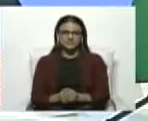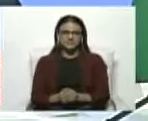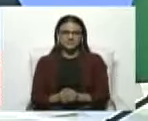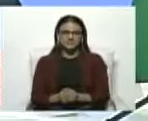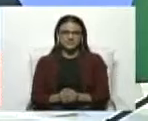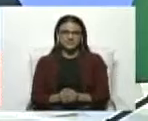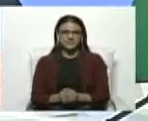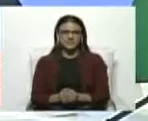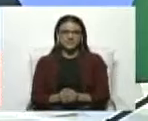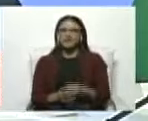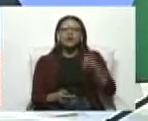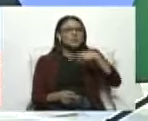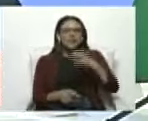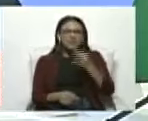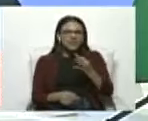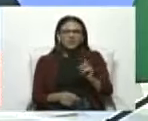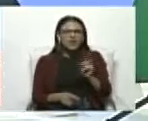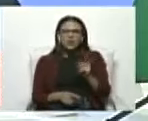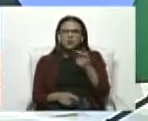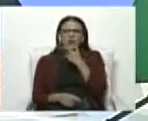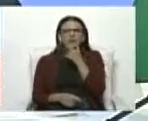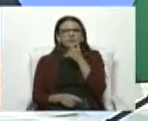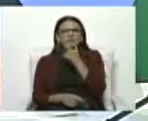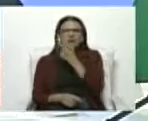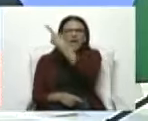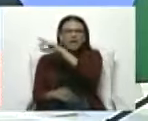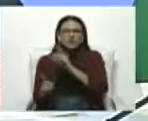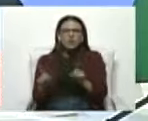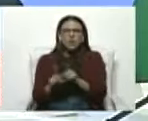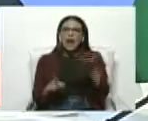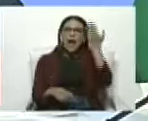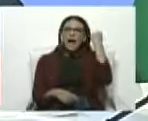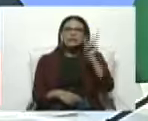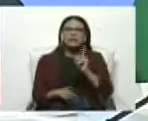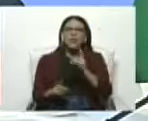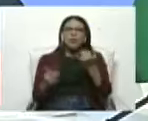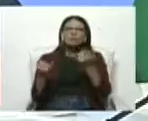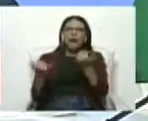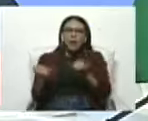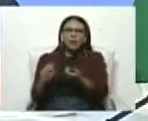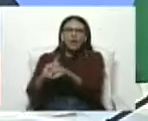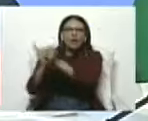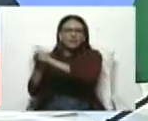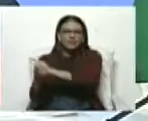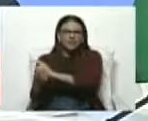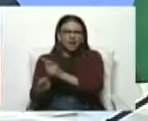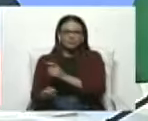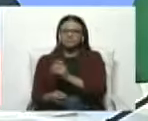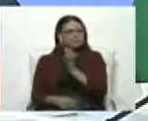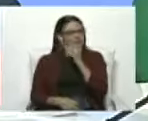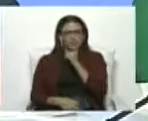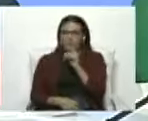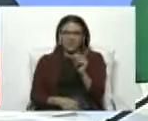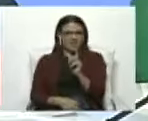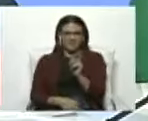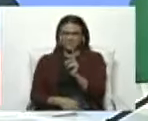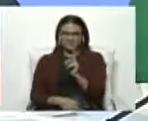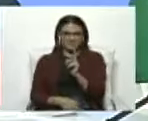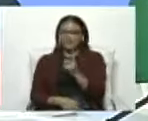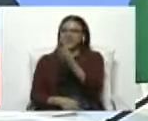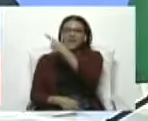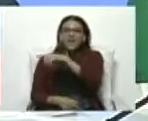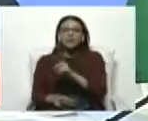en el truco de pensar, no, él cambió. No cambian. Se botan la piel, pero las mañas